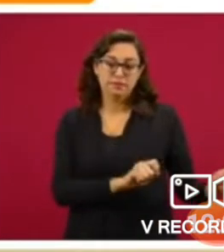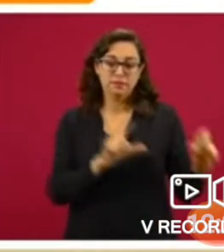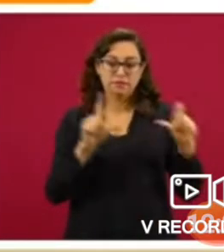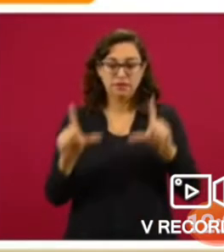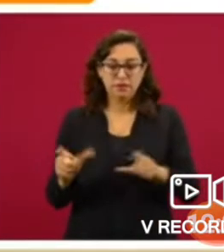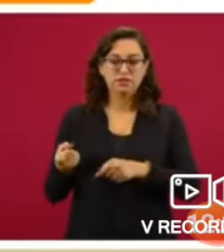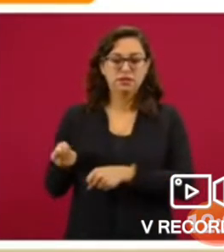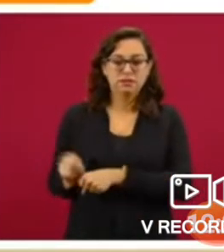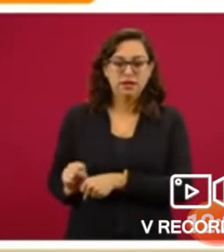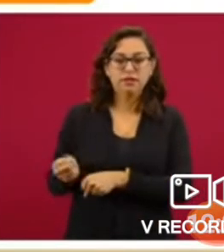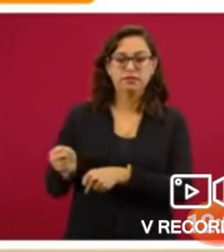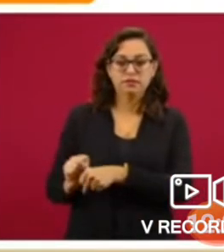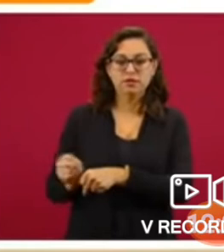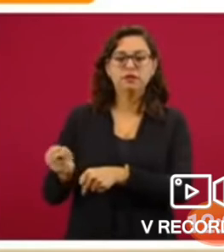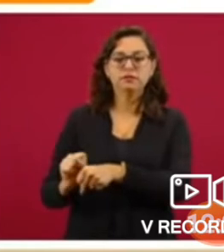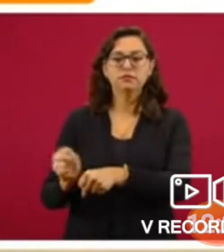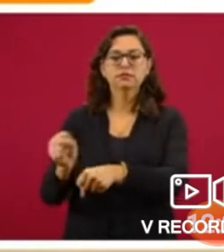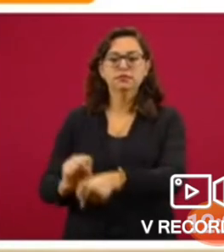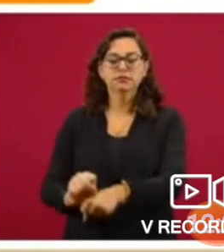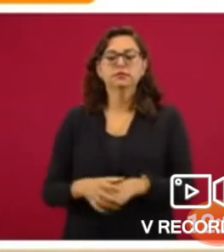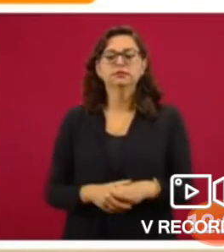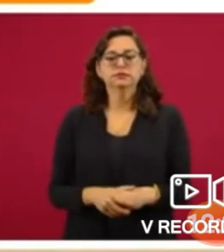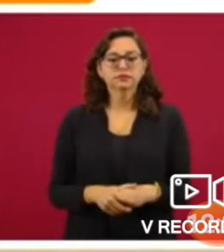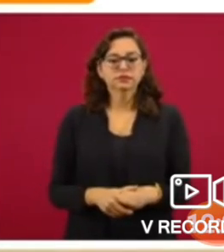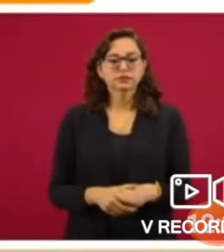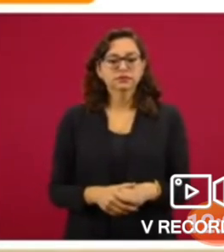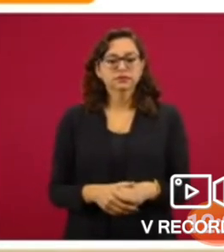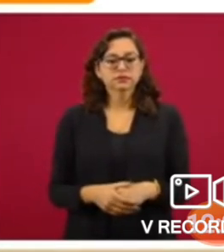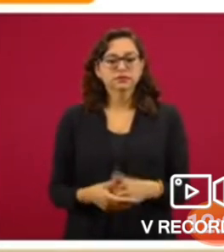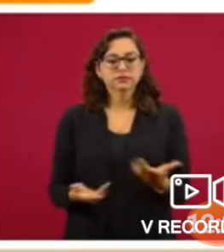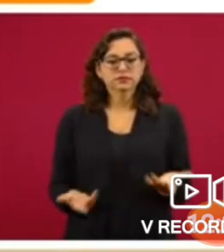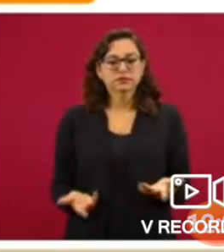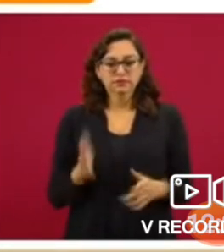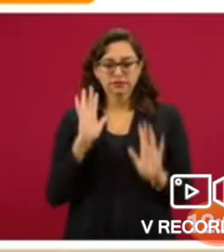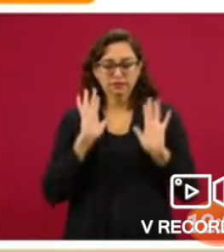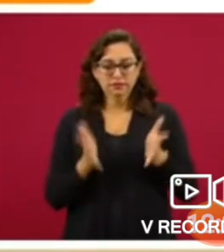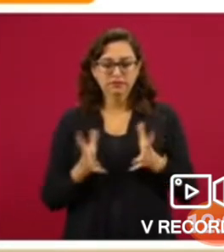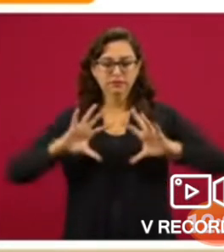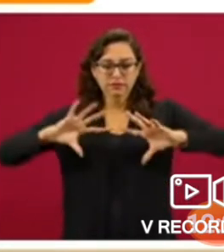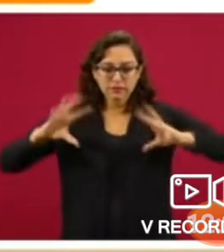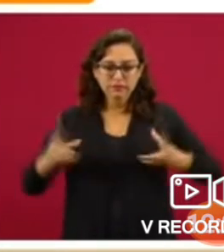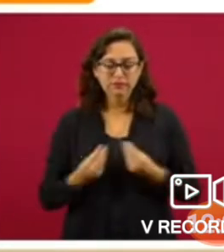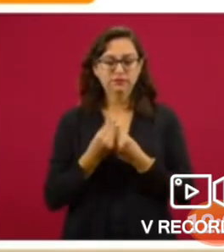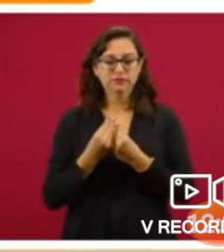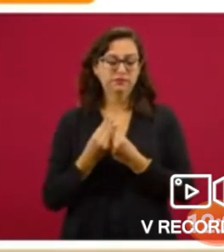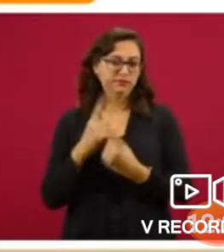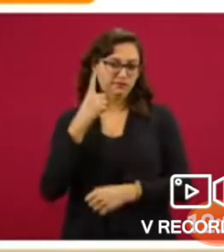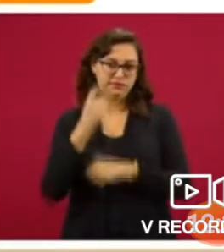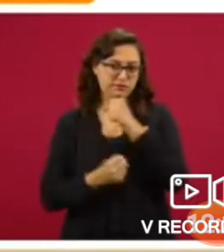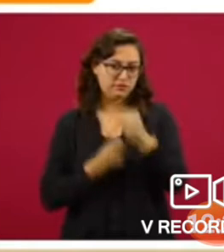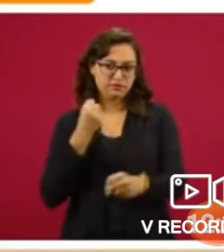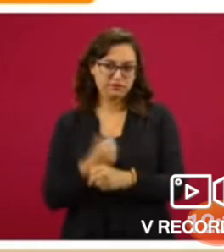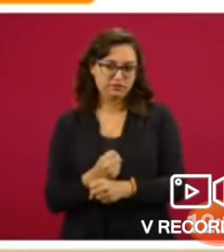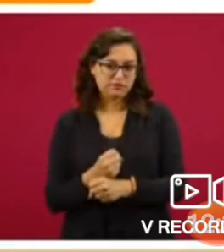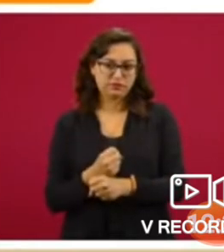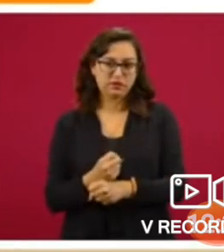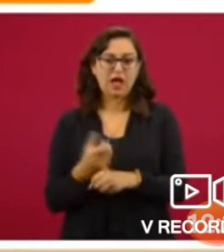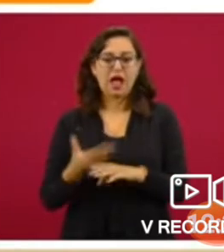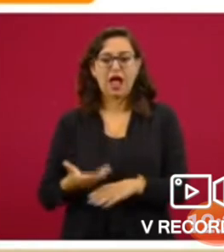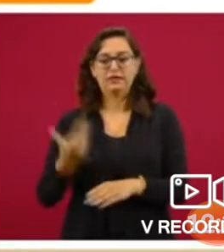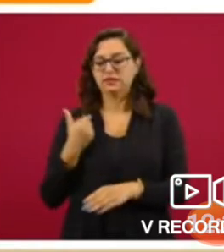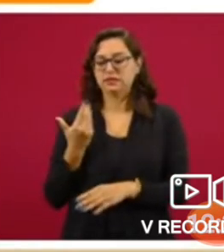por semana y hemos puesto ya desde la primera semana del año. Notarán ustedes que anteriormente la poníamos a partir de la semana